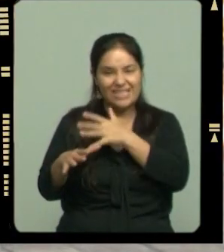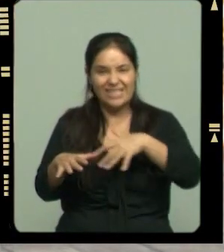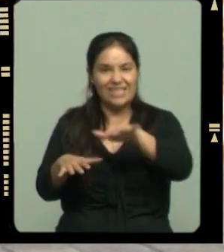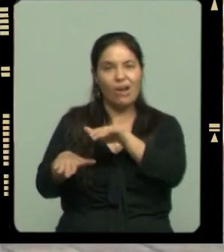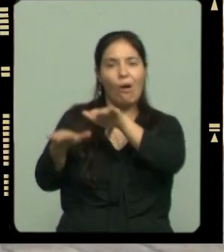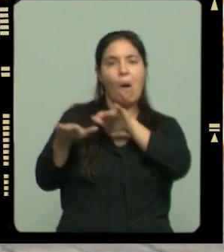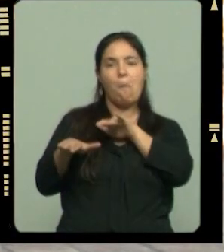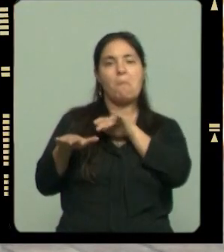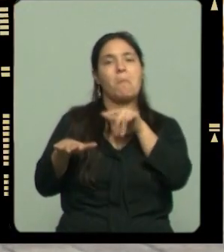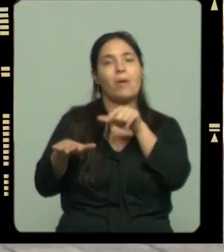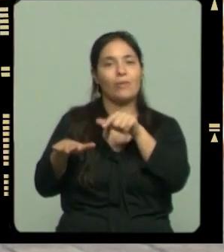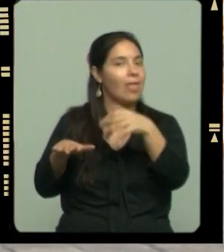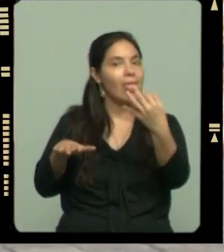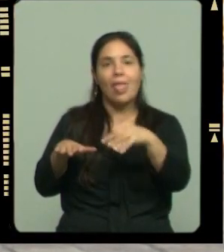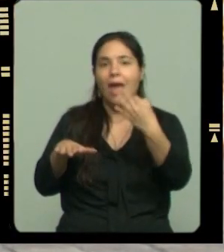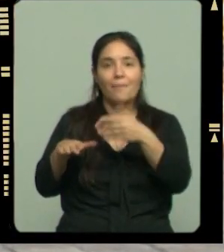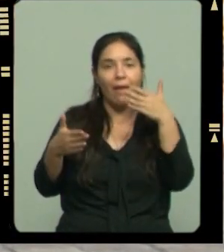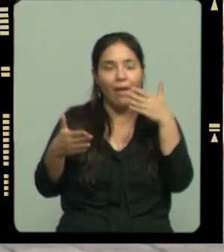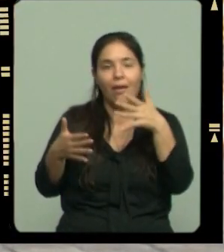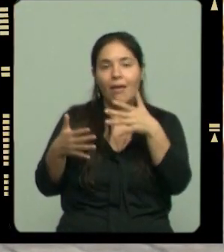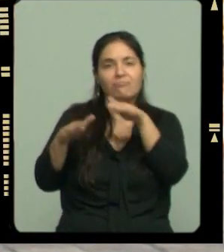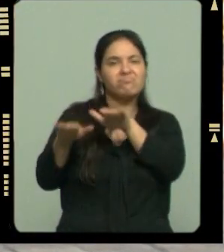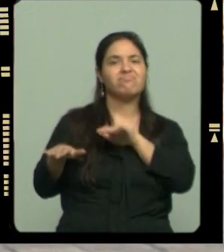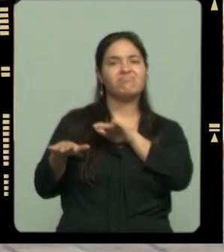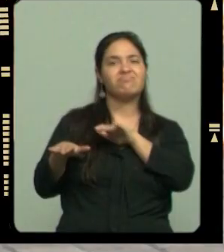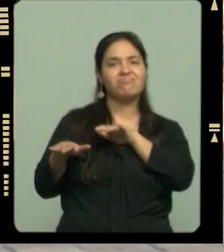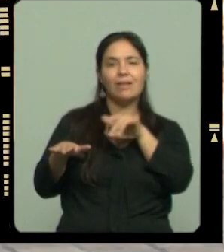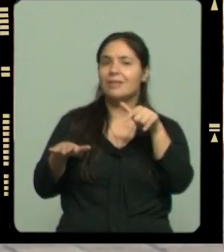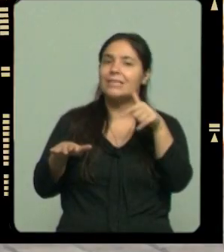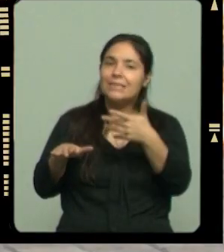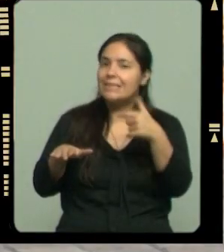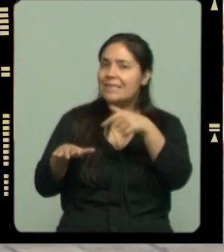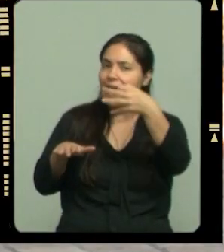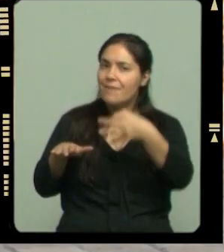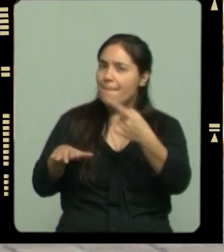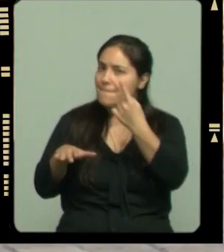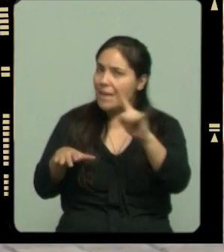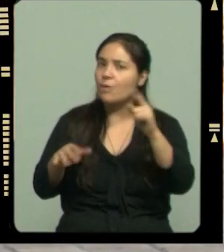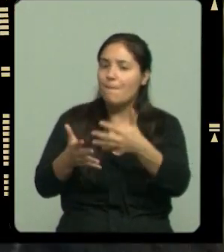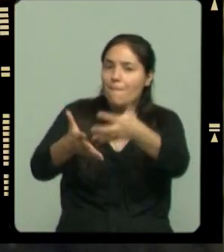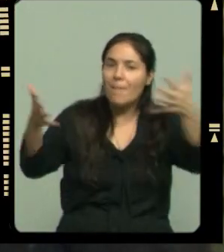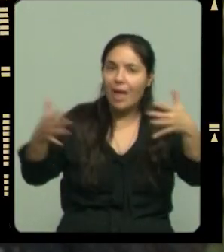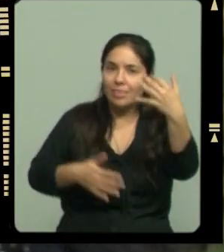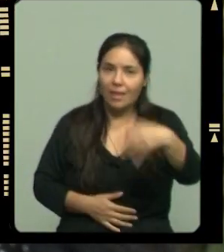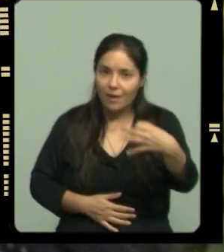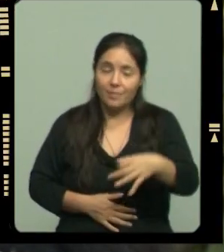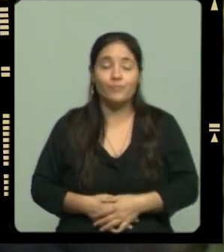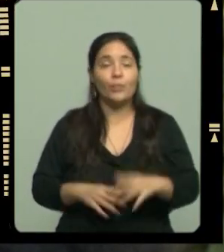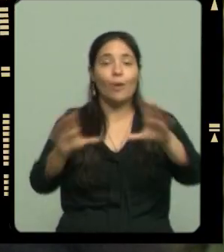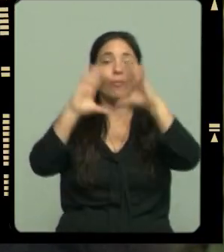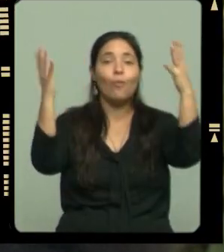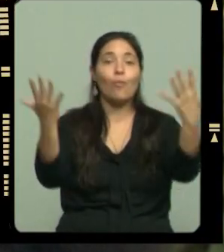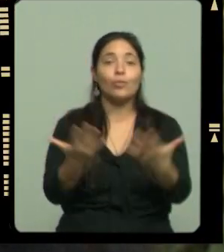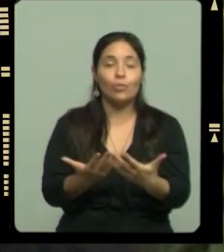de confort, ¿no? Claro, hay que ampliar la zona de confort, no está mal, pero hay que ampliarla. Entonces yo digo que la humanidad en algún